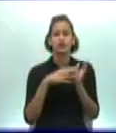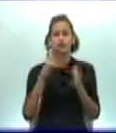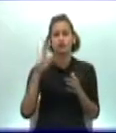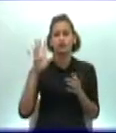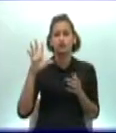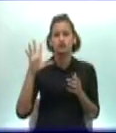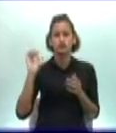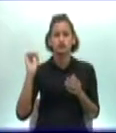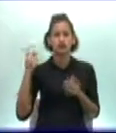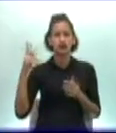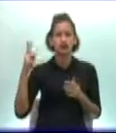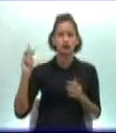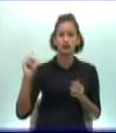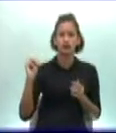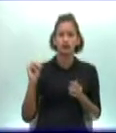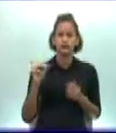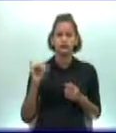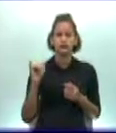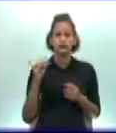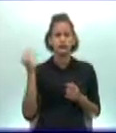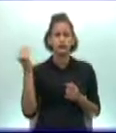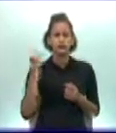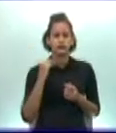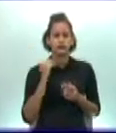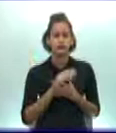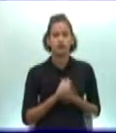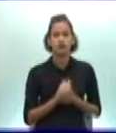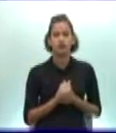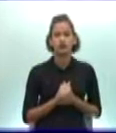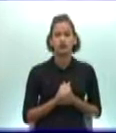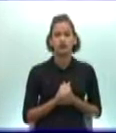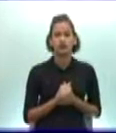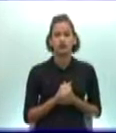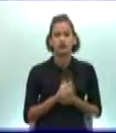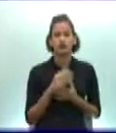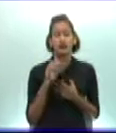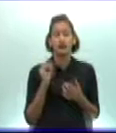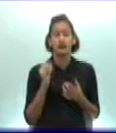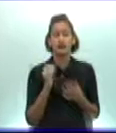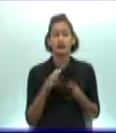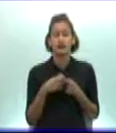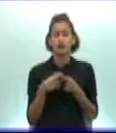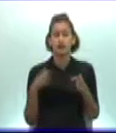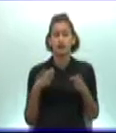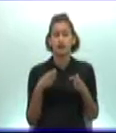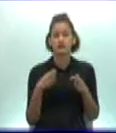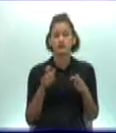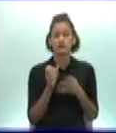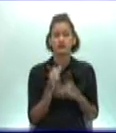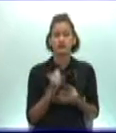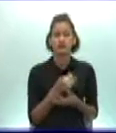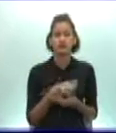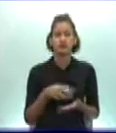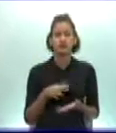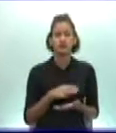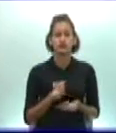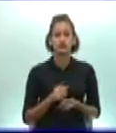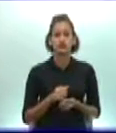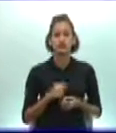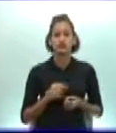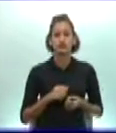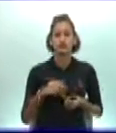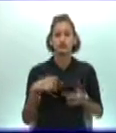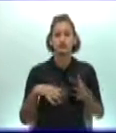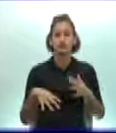kilómetros. También se sabe que la parte más ancha de nuestro territorio se localiza desde Playa